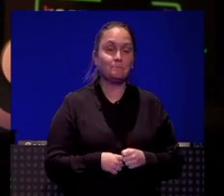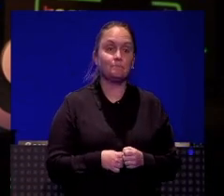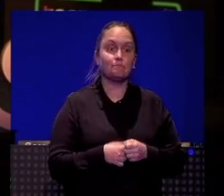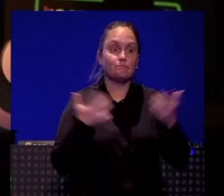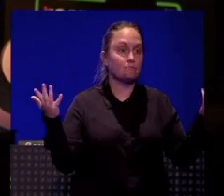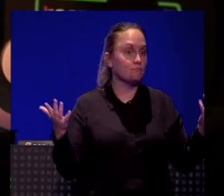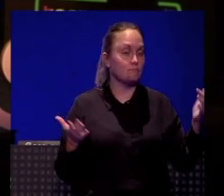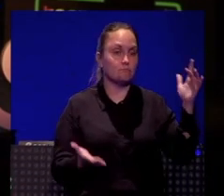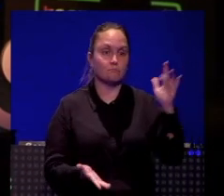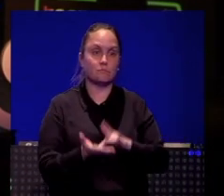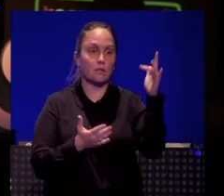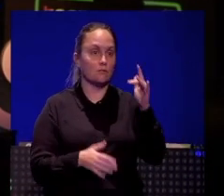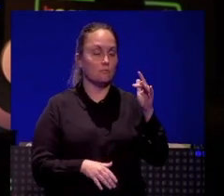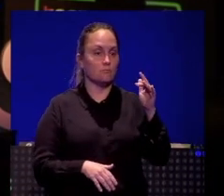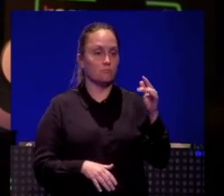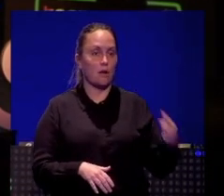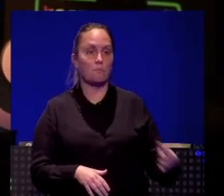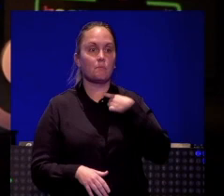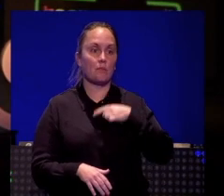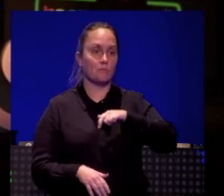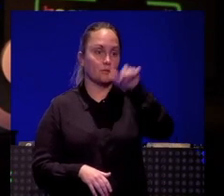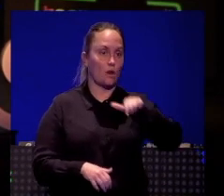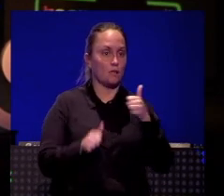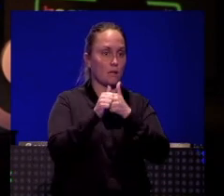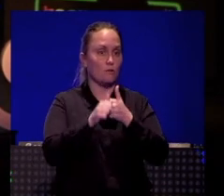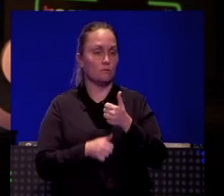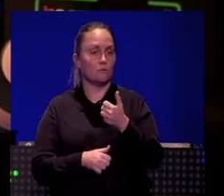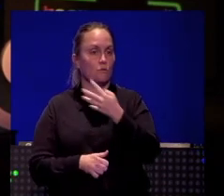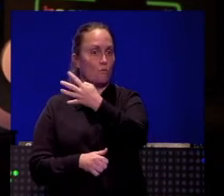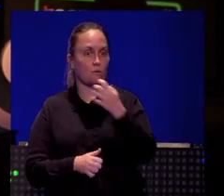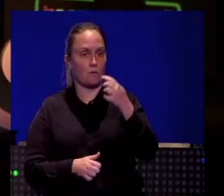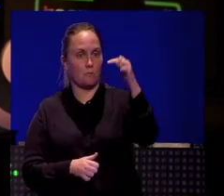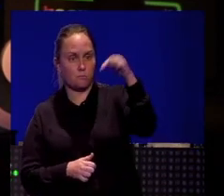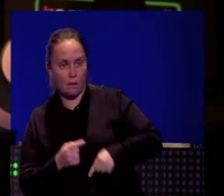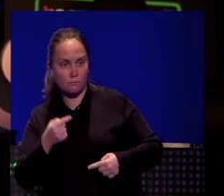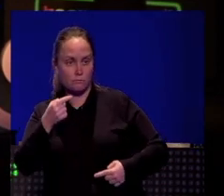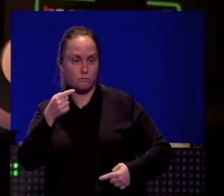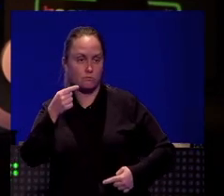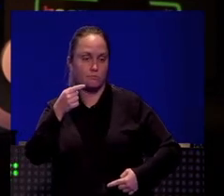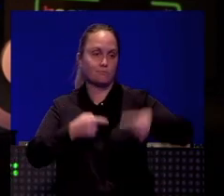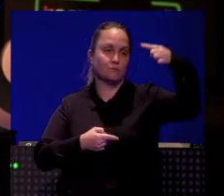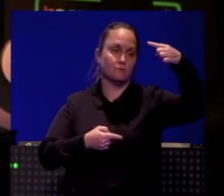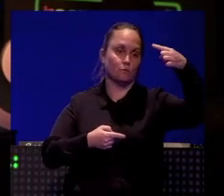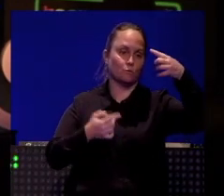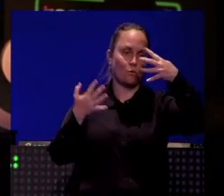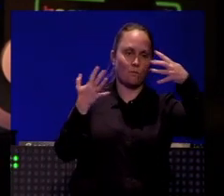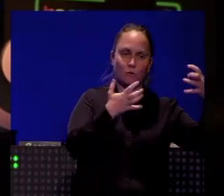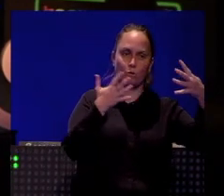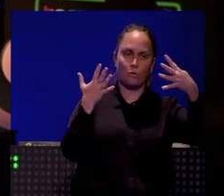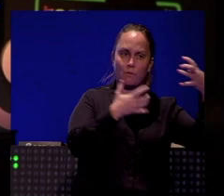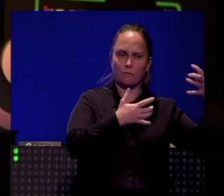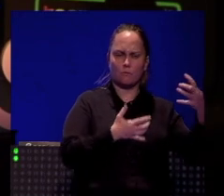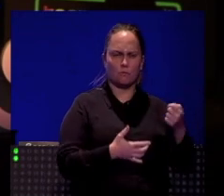pierde 400 seguidores otro día amplio de 300 y un día gana 900 y otros días gana 900 al final es algo